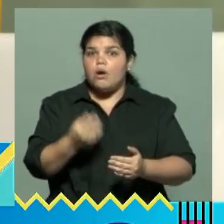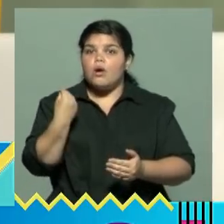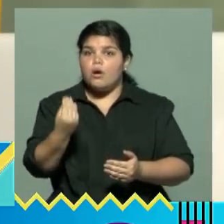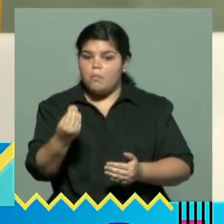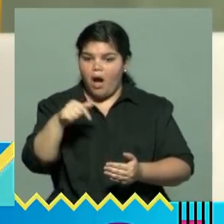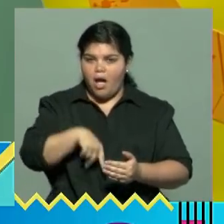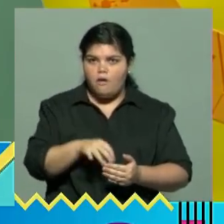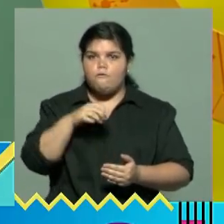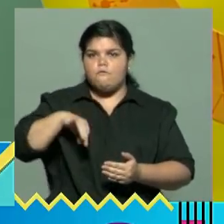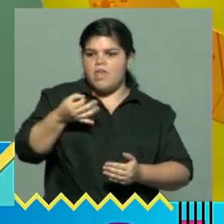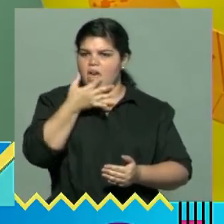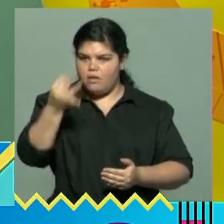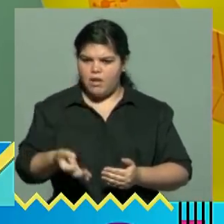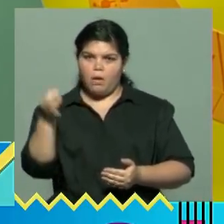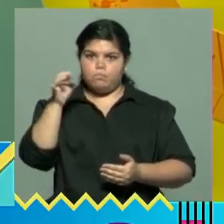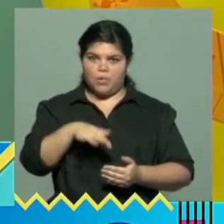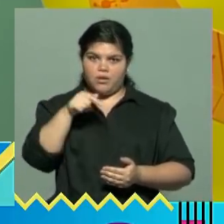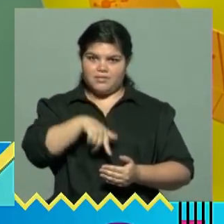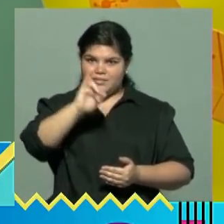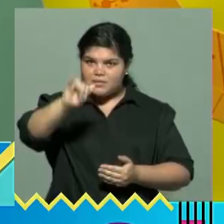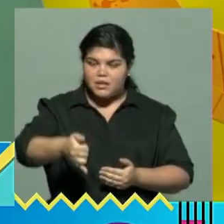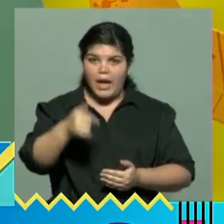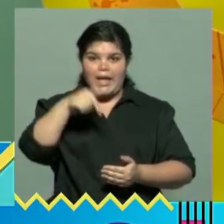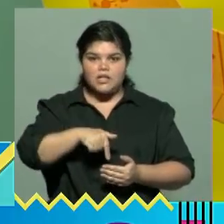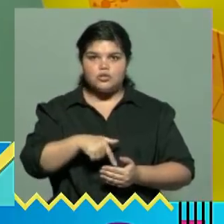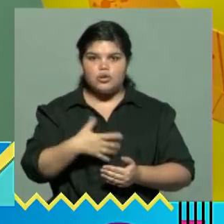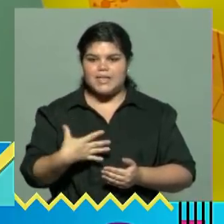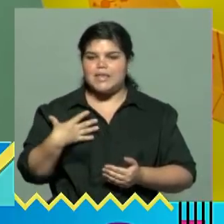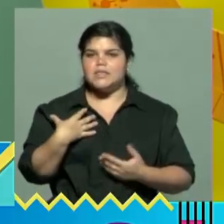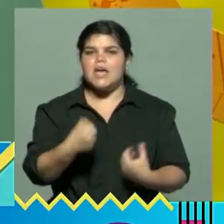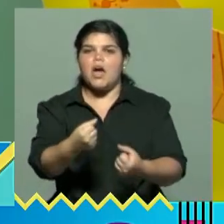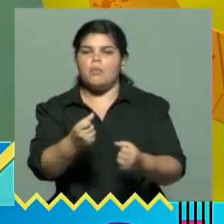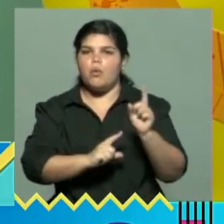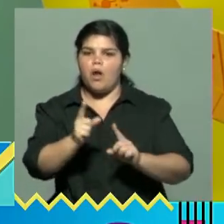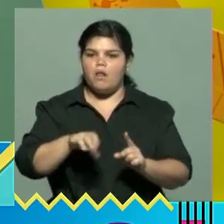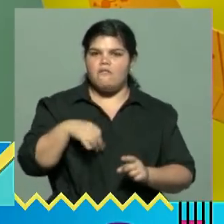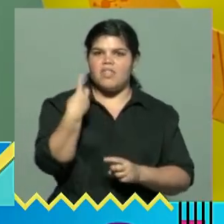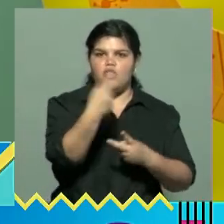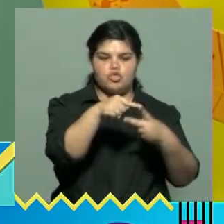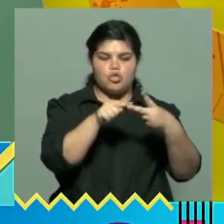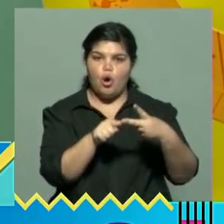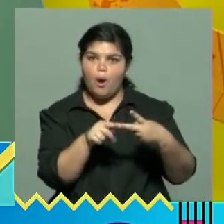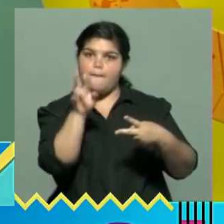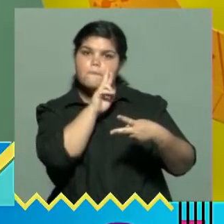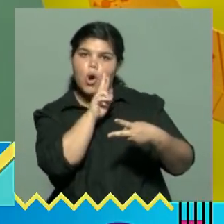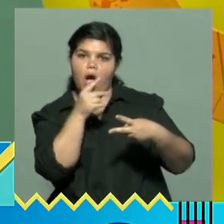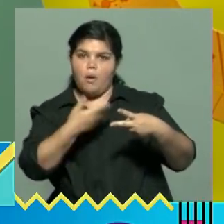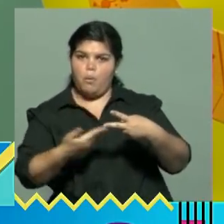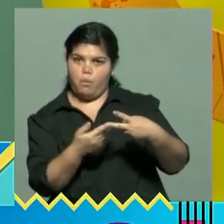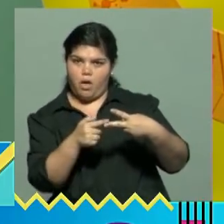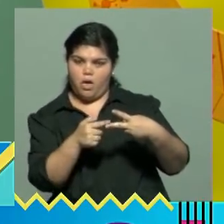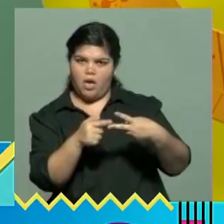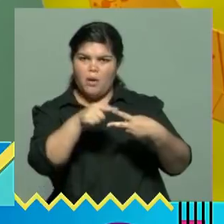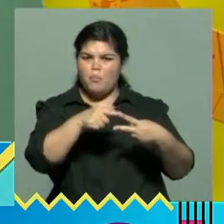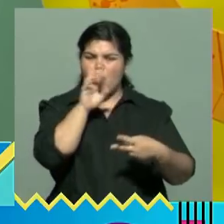comprobado, y entonces nuestra opción es salvar a las 2 vidas. No, la mujer no tiene por qué llegar al aborto. La